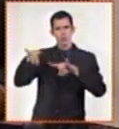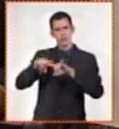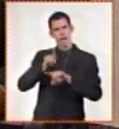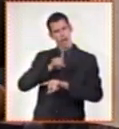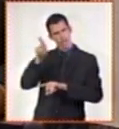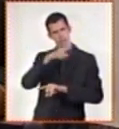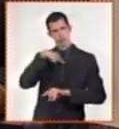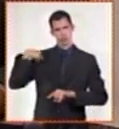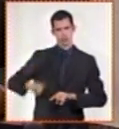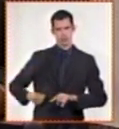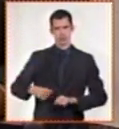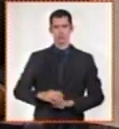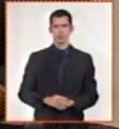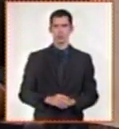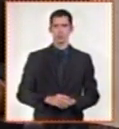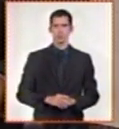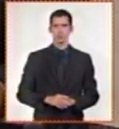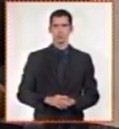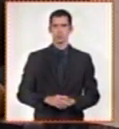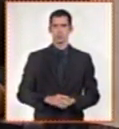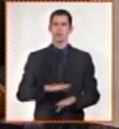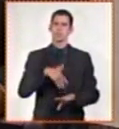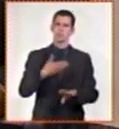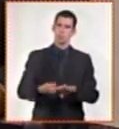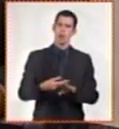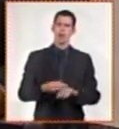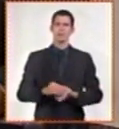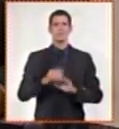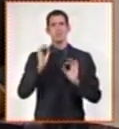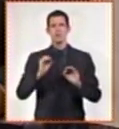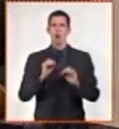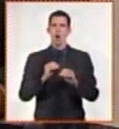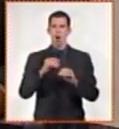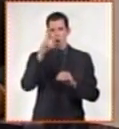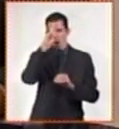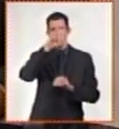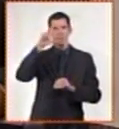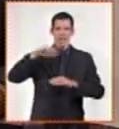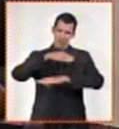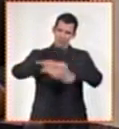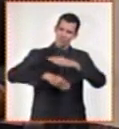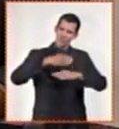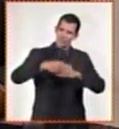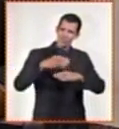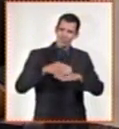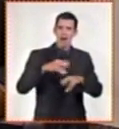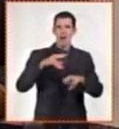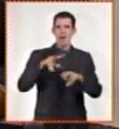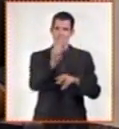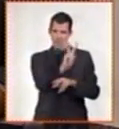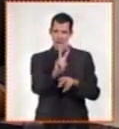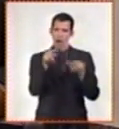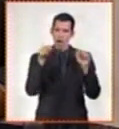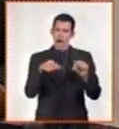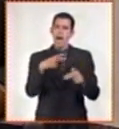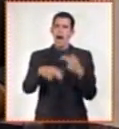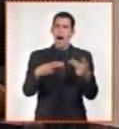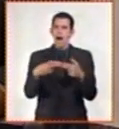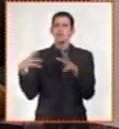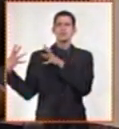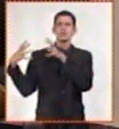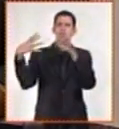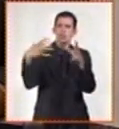secundaria Fructuoso Rodríguez de La Habana, marcando la entrada de la enseñanza de chino en